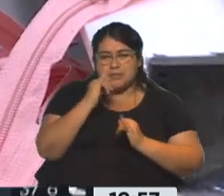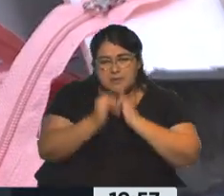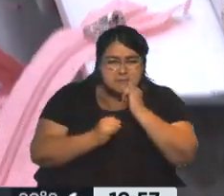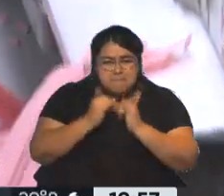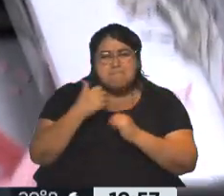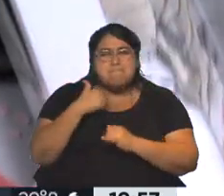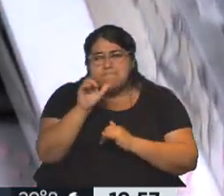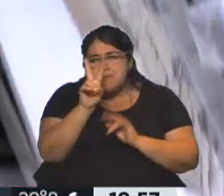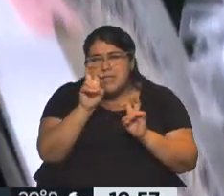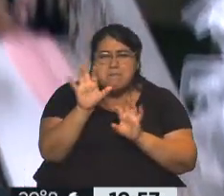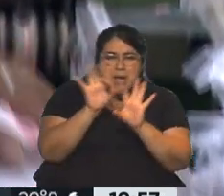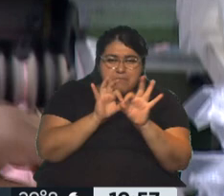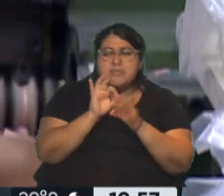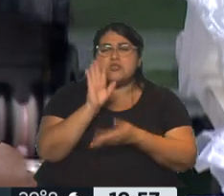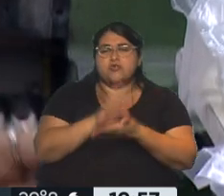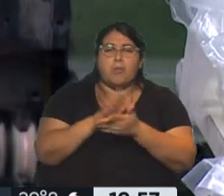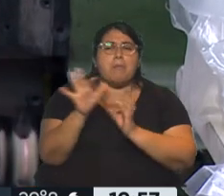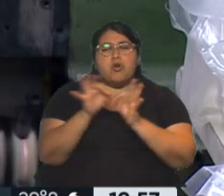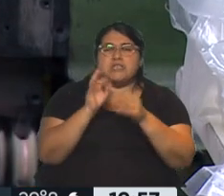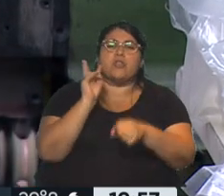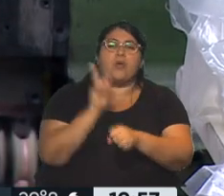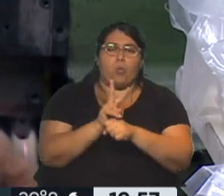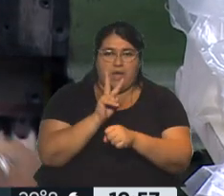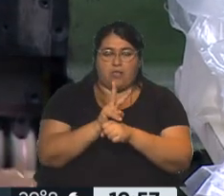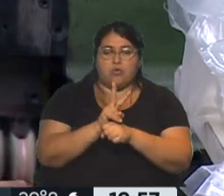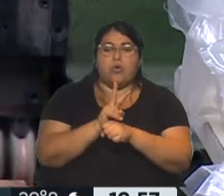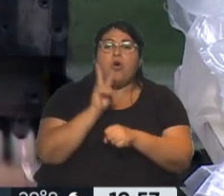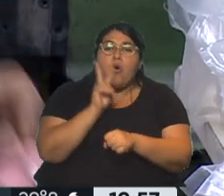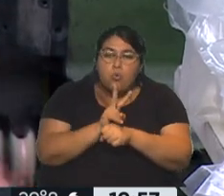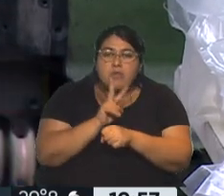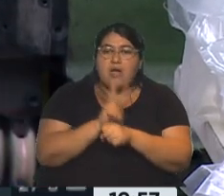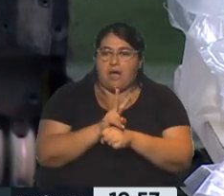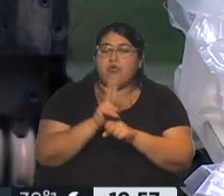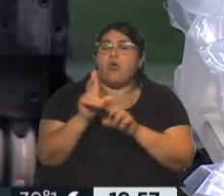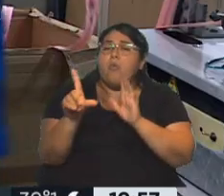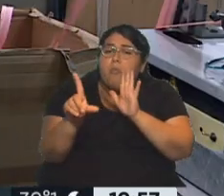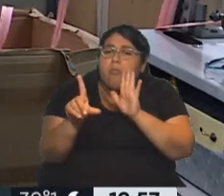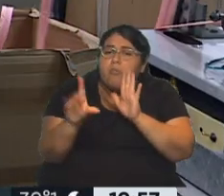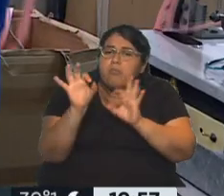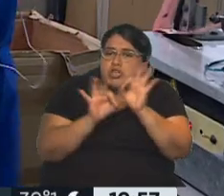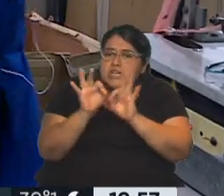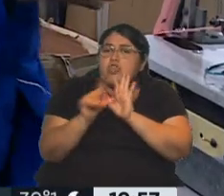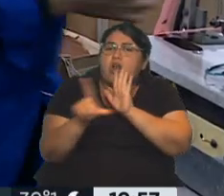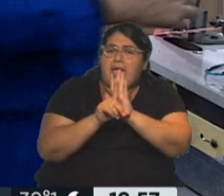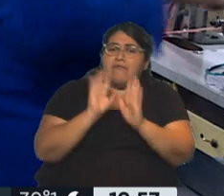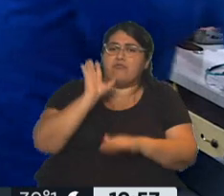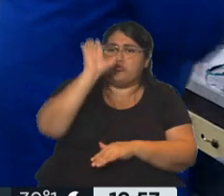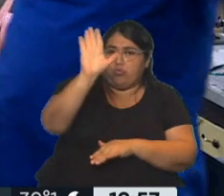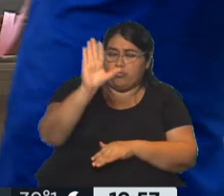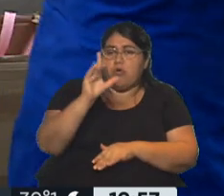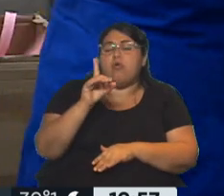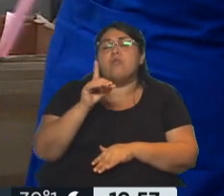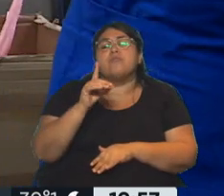el proyecto de ley de cuidados que es algo que sigue siendo un proyecto de ley no estaba todavía en funcionamiento